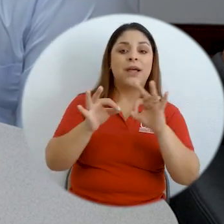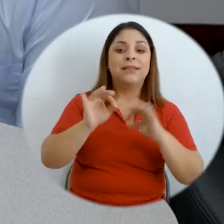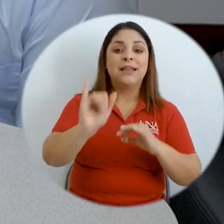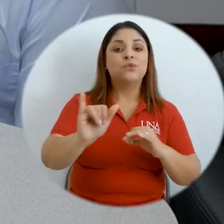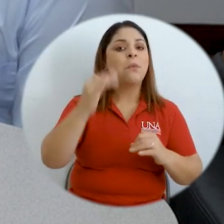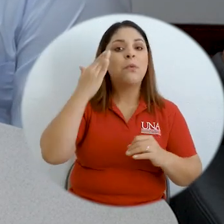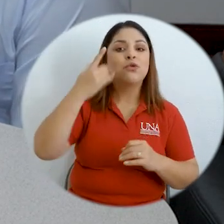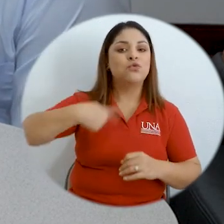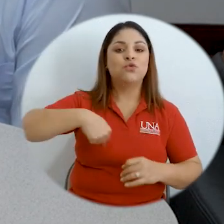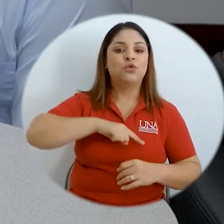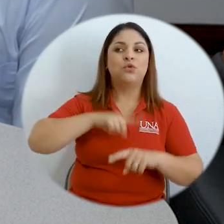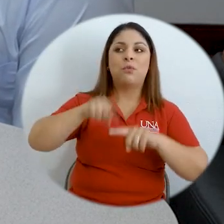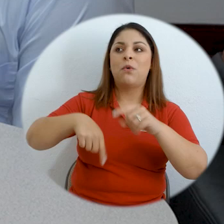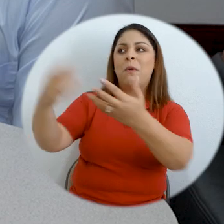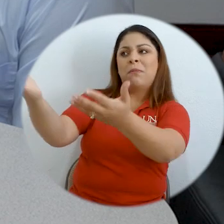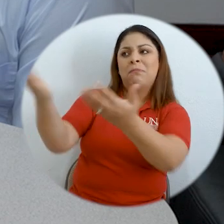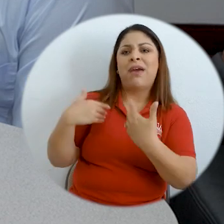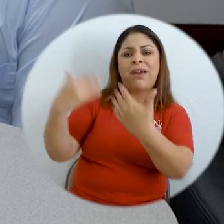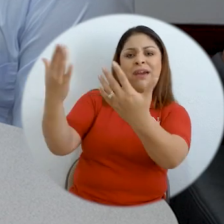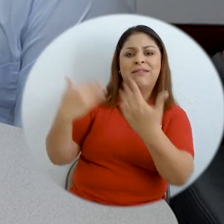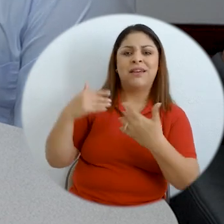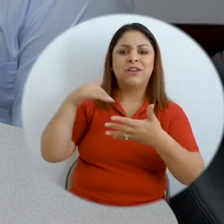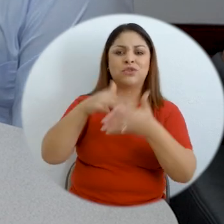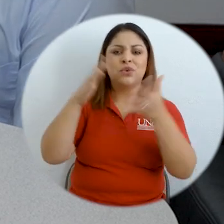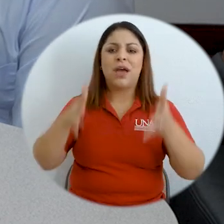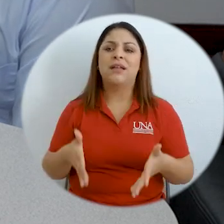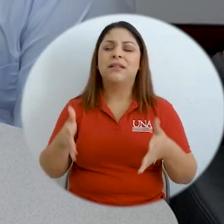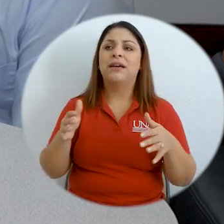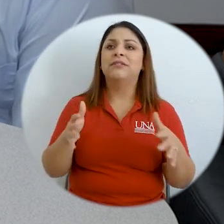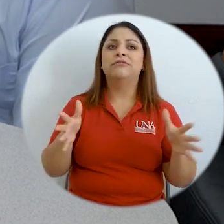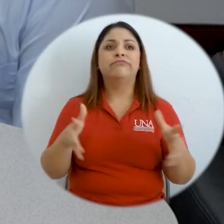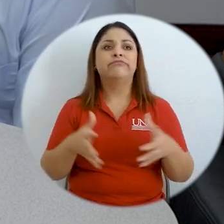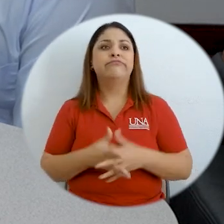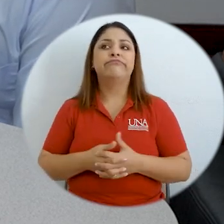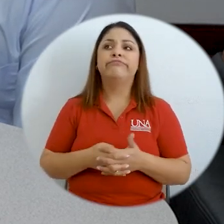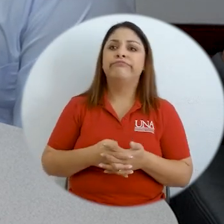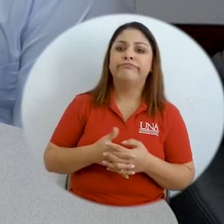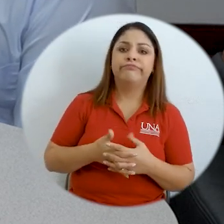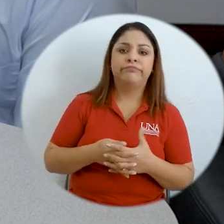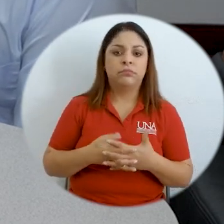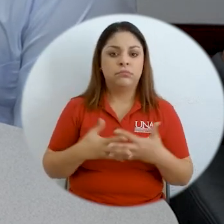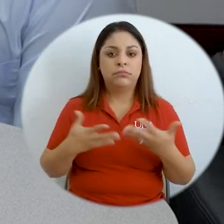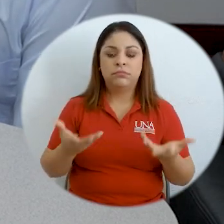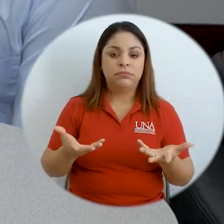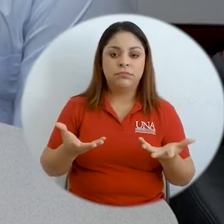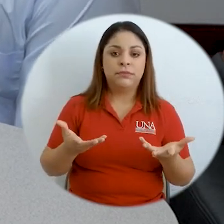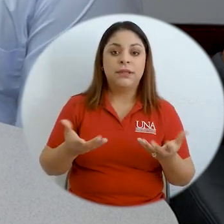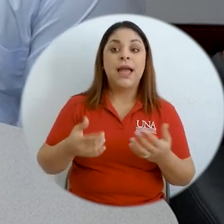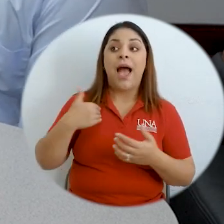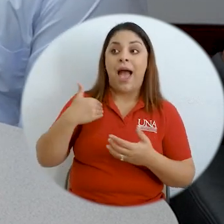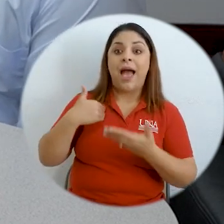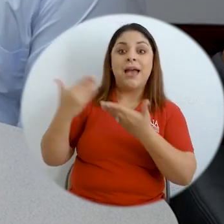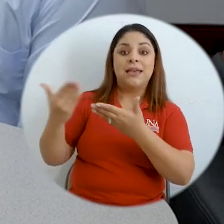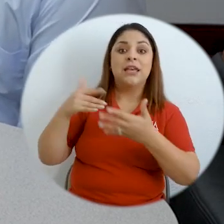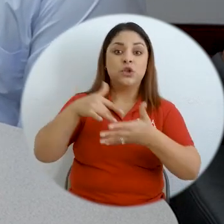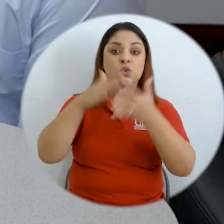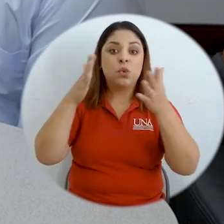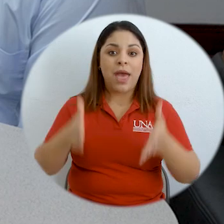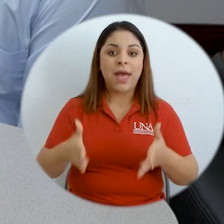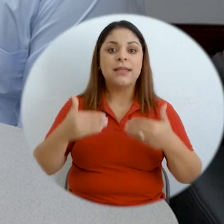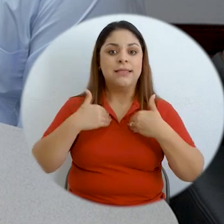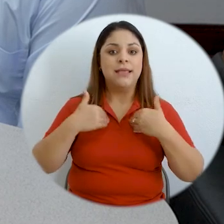podemos traer estudiantes solo por traerlos a la universidad. Se trae un estudiante que tiene una beca, que puede tener una